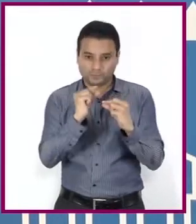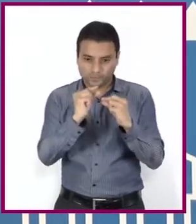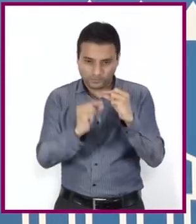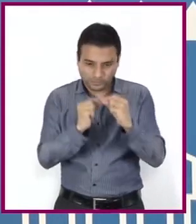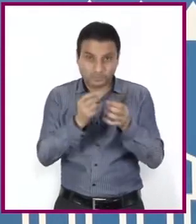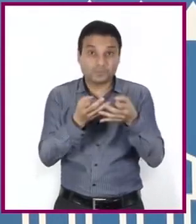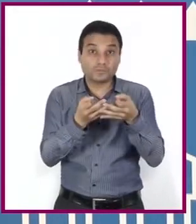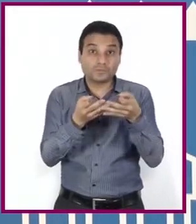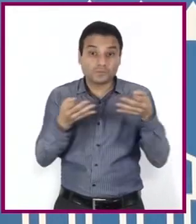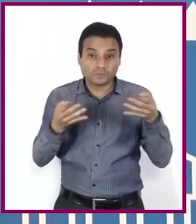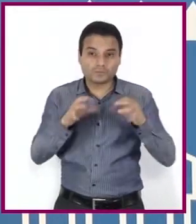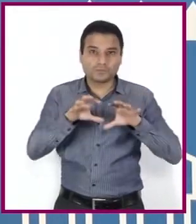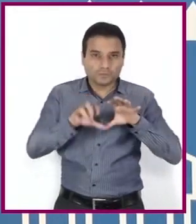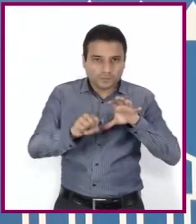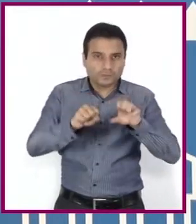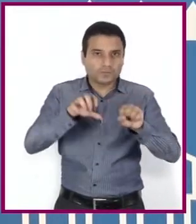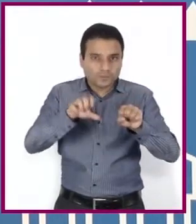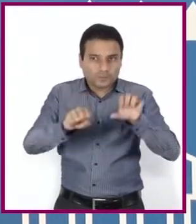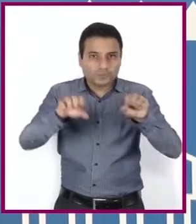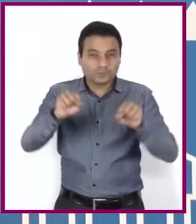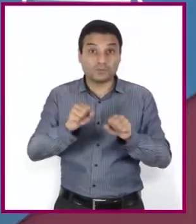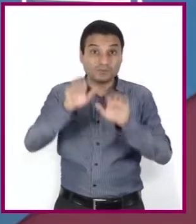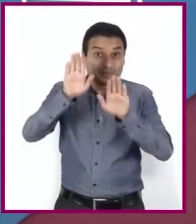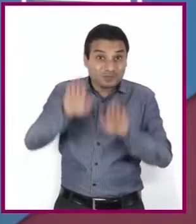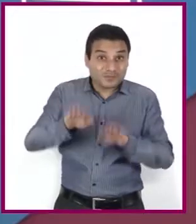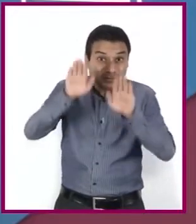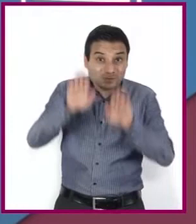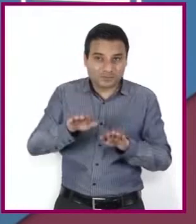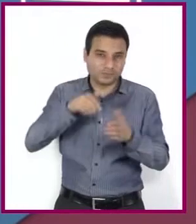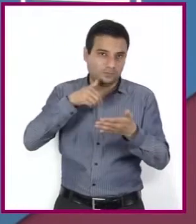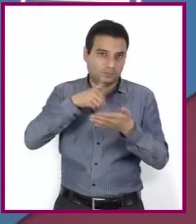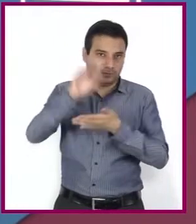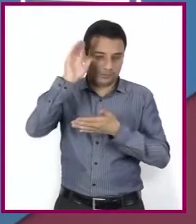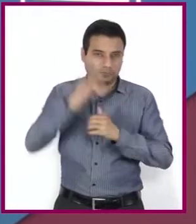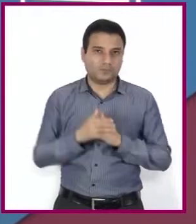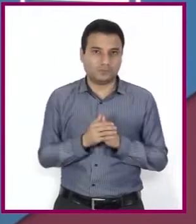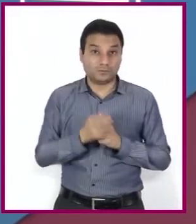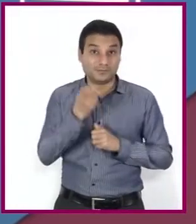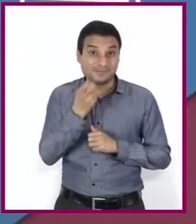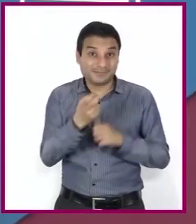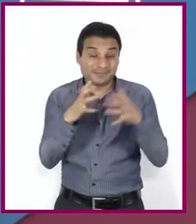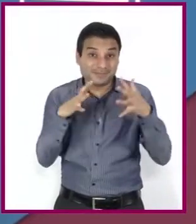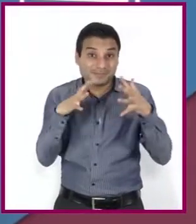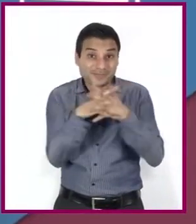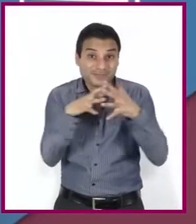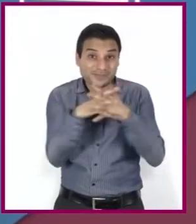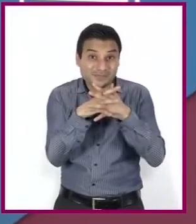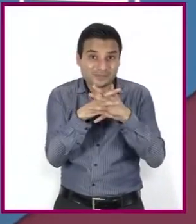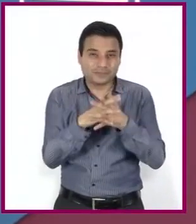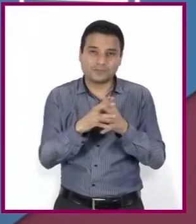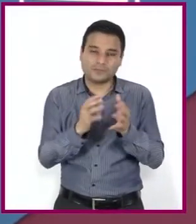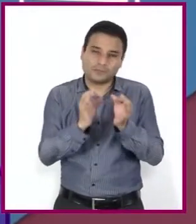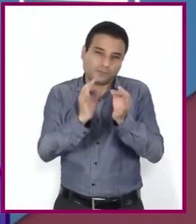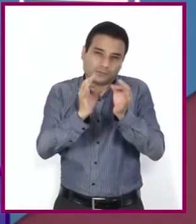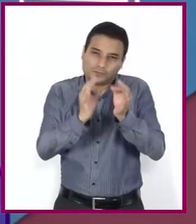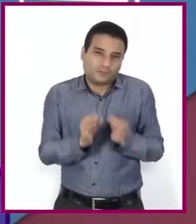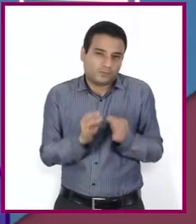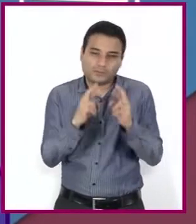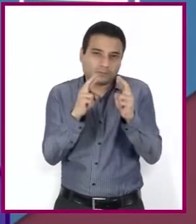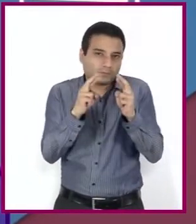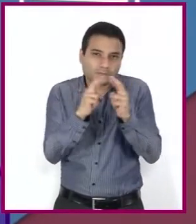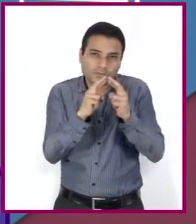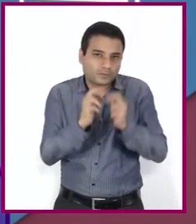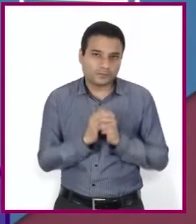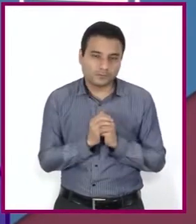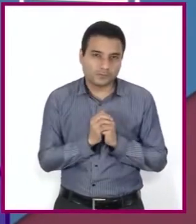poco los territorios de los reinos musulmanes. Esta lucha inevitablemente se vio influida por el tema religioso. Los